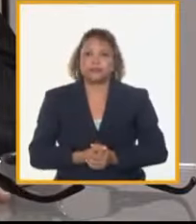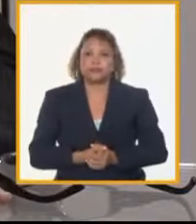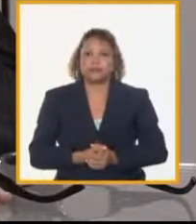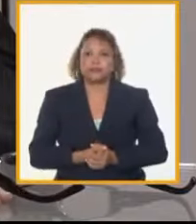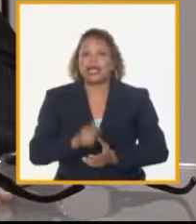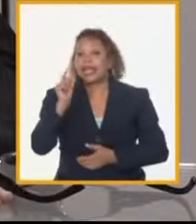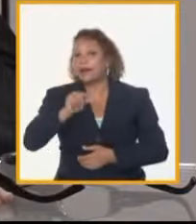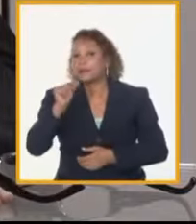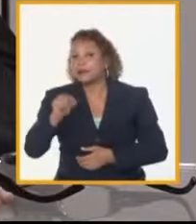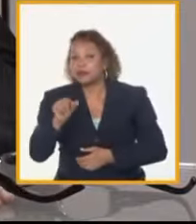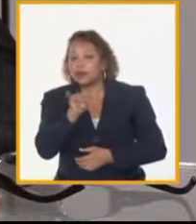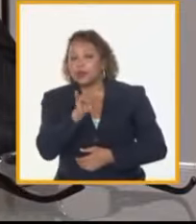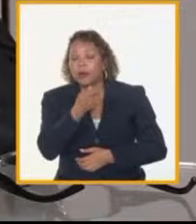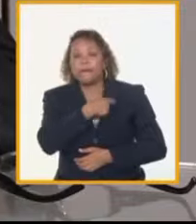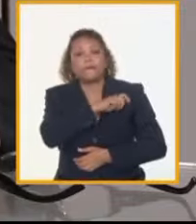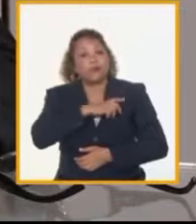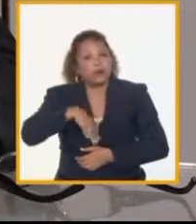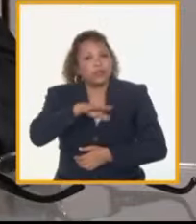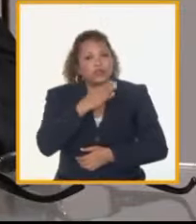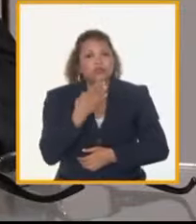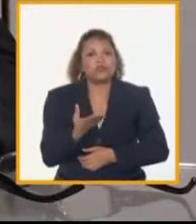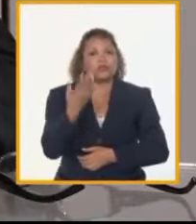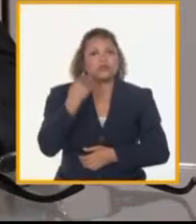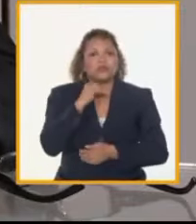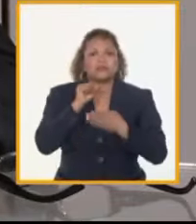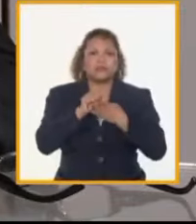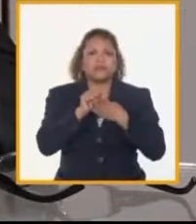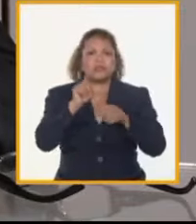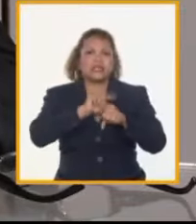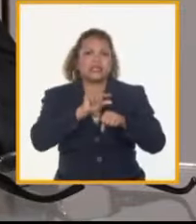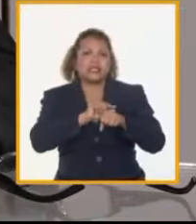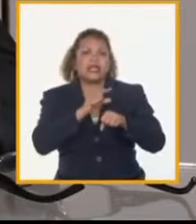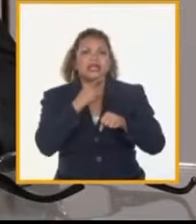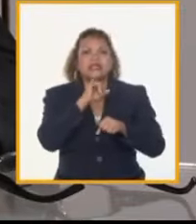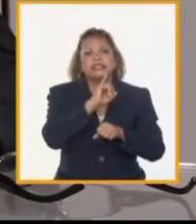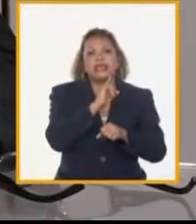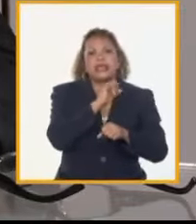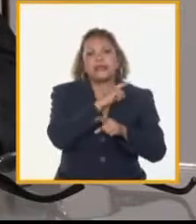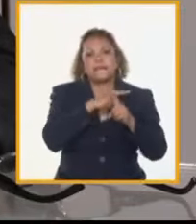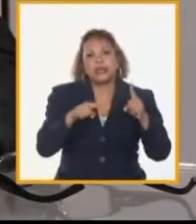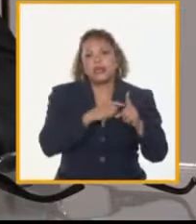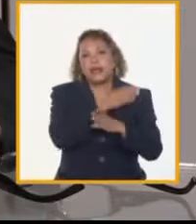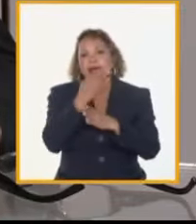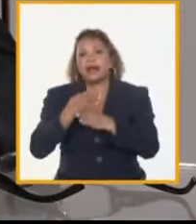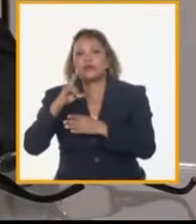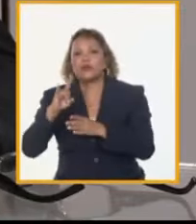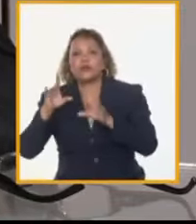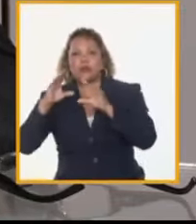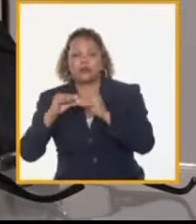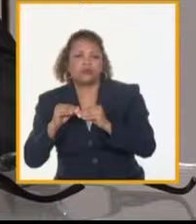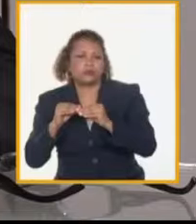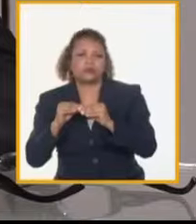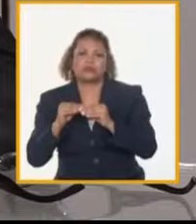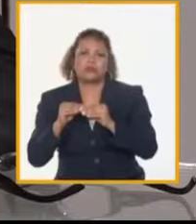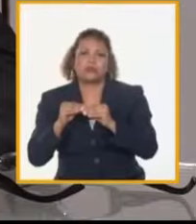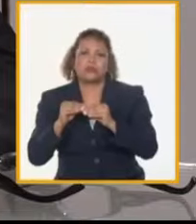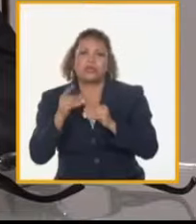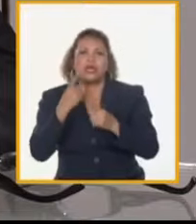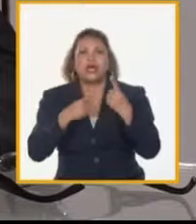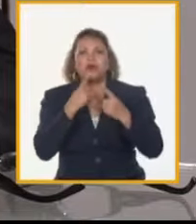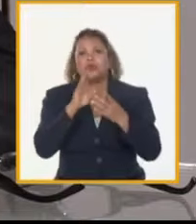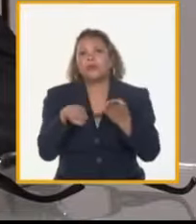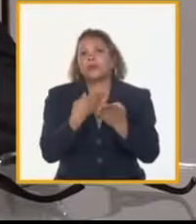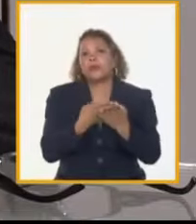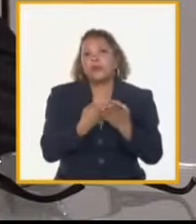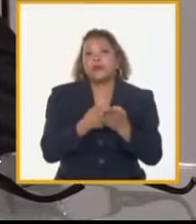porque tenemos pasajeros que nos dicen el servicio que va a ser es de 6:30 a 9:00. Entonces, hay pasajeros que quieren, que están proponiendo que el